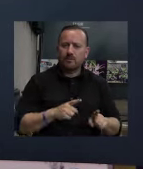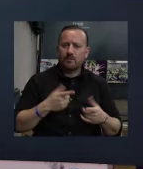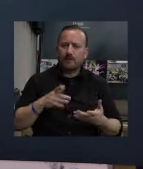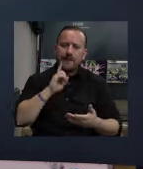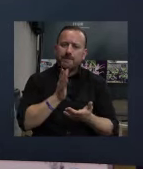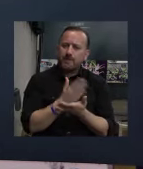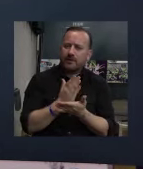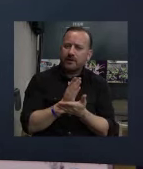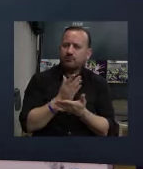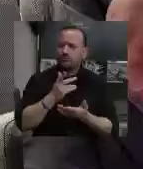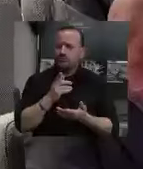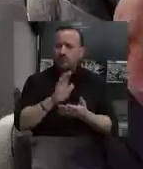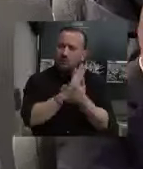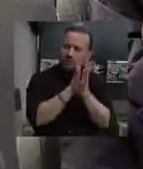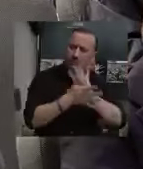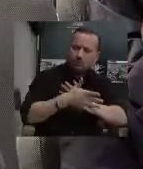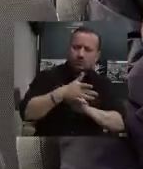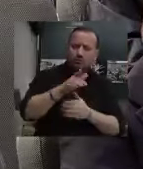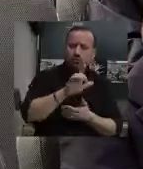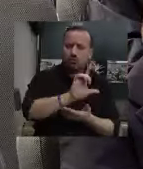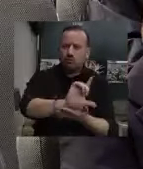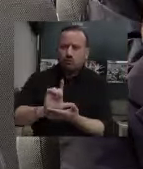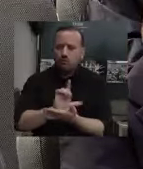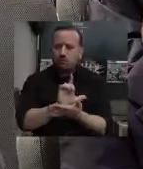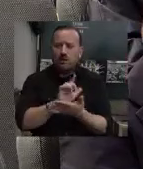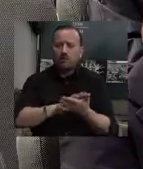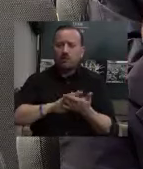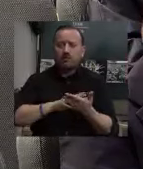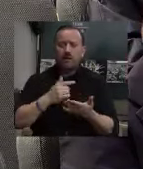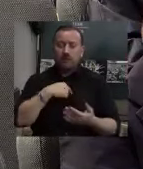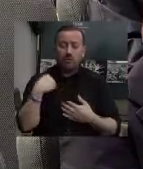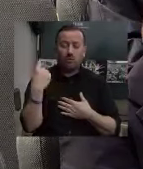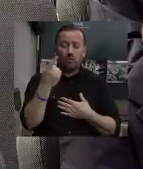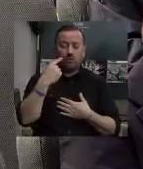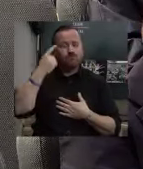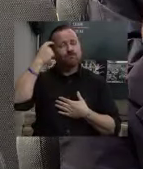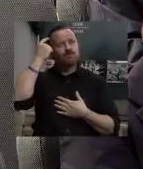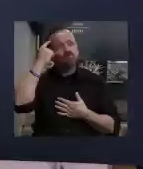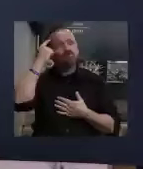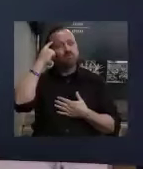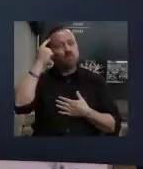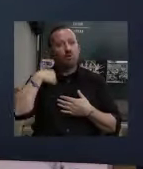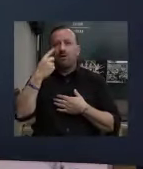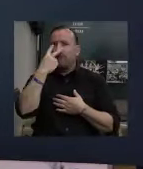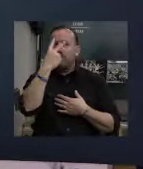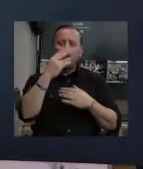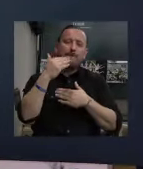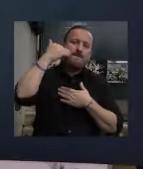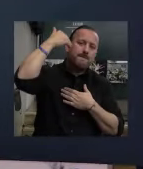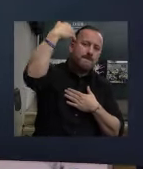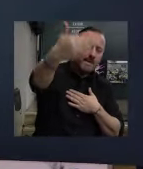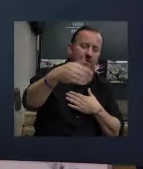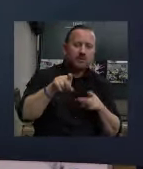el el desarrollo de todos los sectores que guarda relación con la prospección Vale es decir nuestra capacidad para mirar más allá para poder identificar